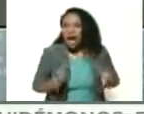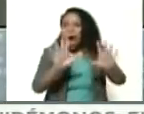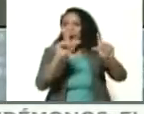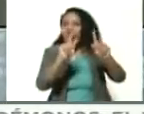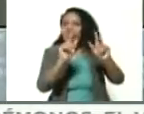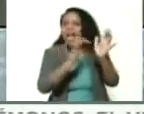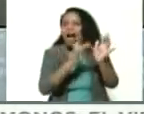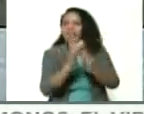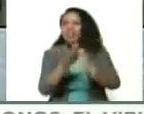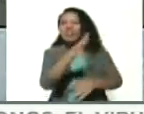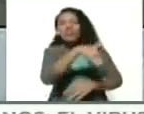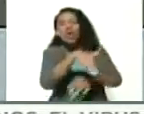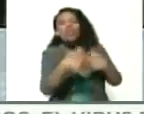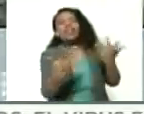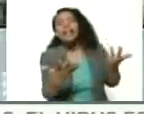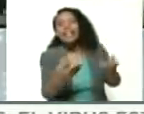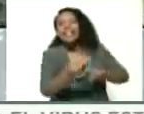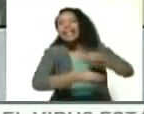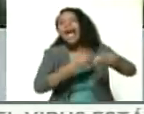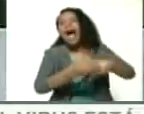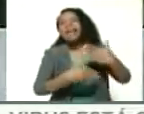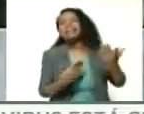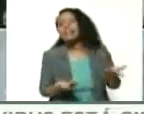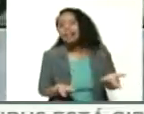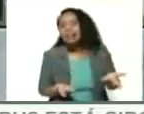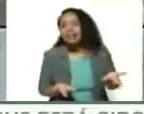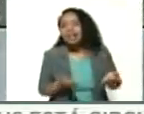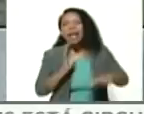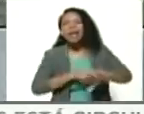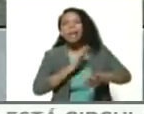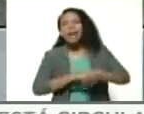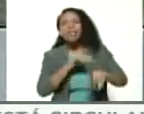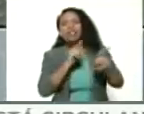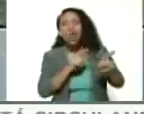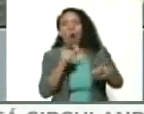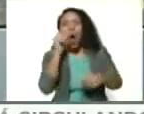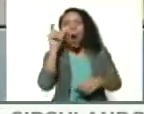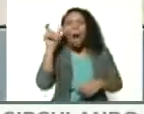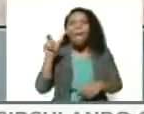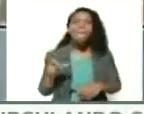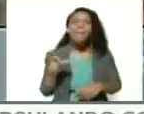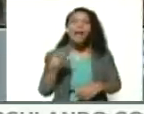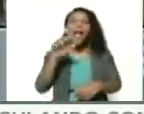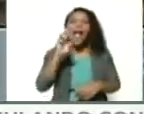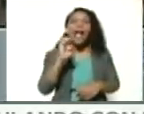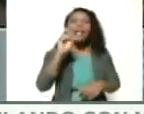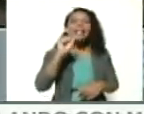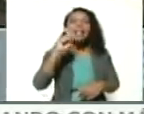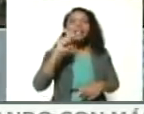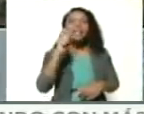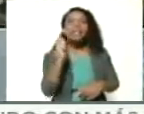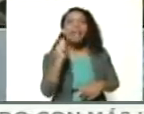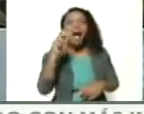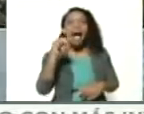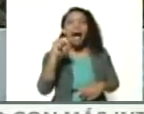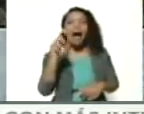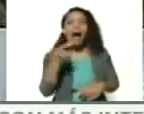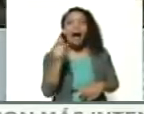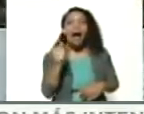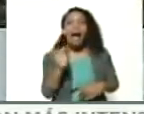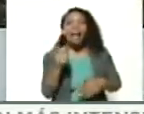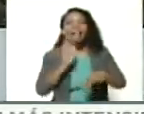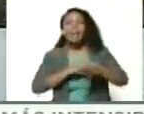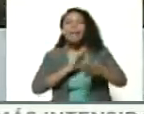abril? ¿Dónde están? ¿Qué hacen? ¿Qué pasó con Pedro Carmona Estanga? ¿Qué pasó con Carlos